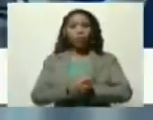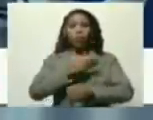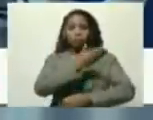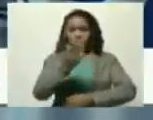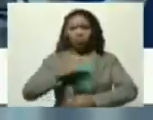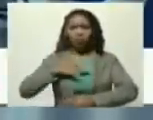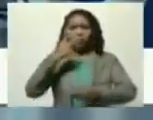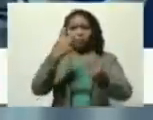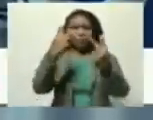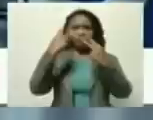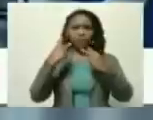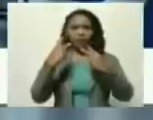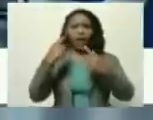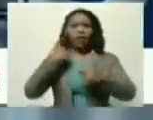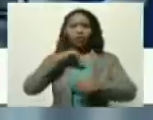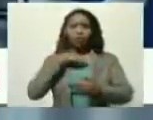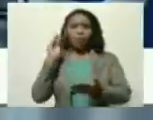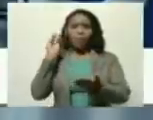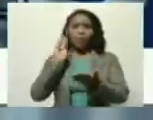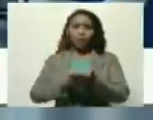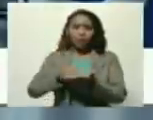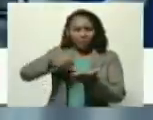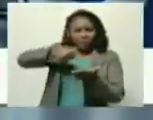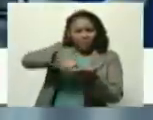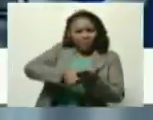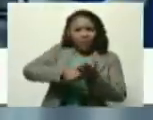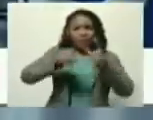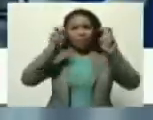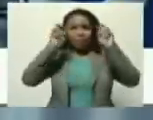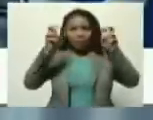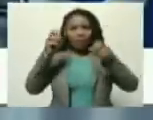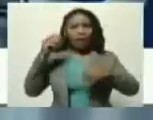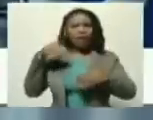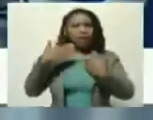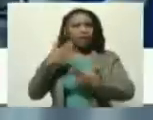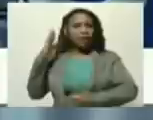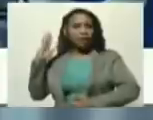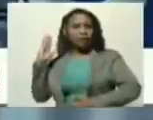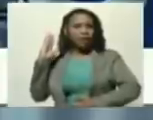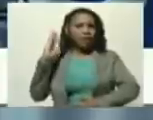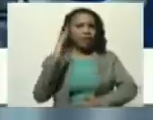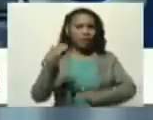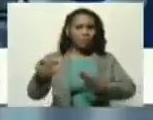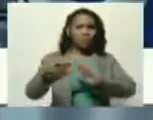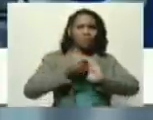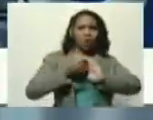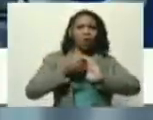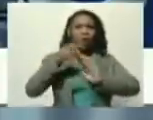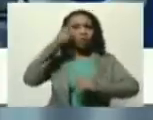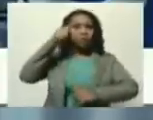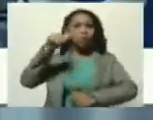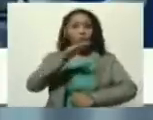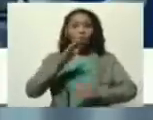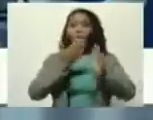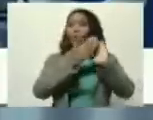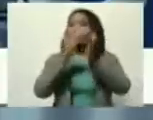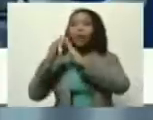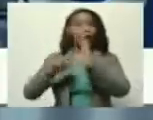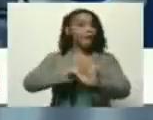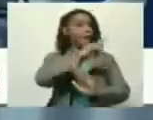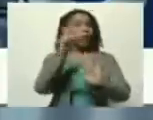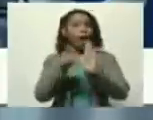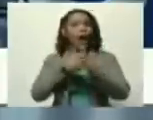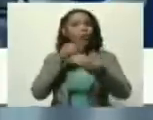hemos colocado el dedo en la llaga en un tema que ha venido afectando al pueblo y a la comunidad en general, como